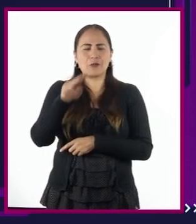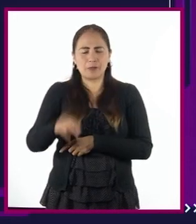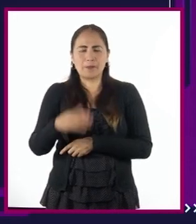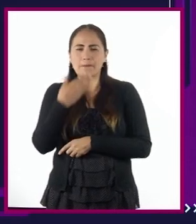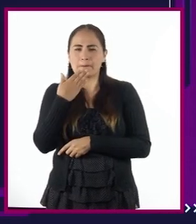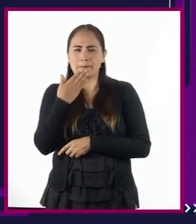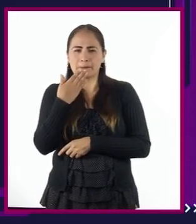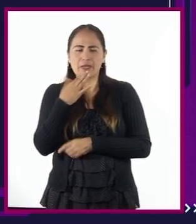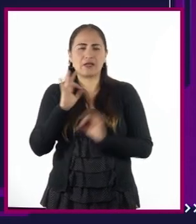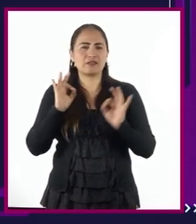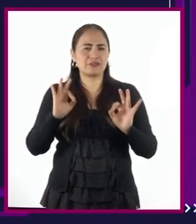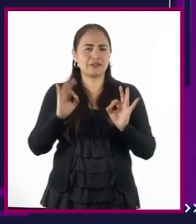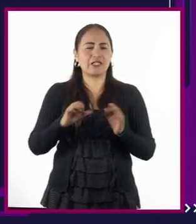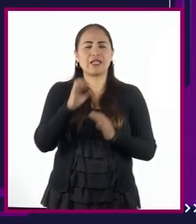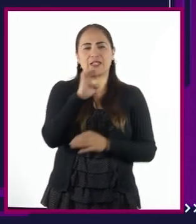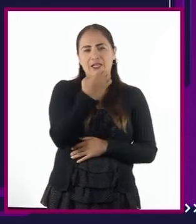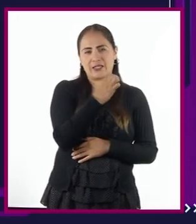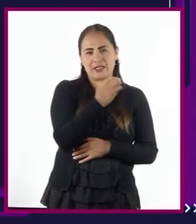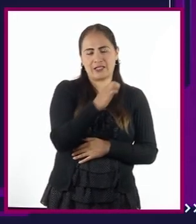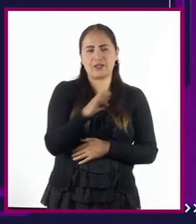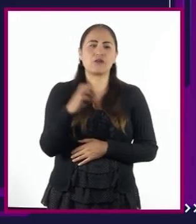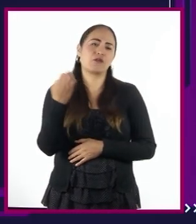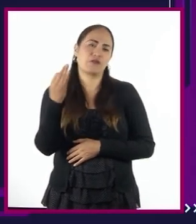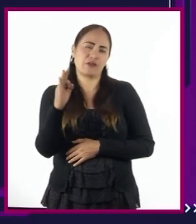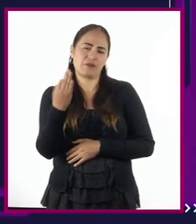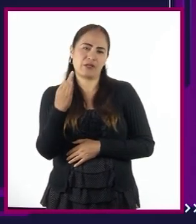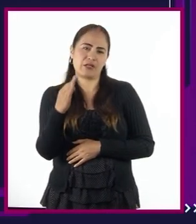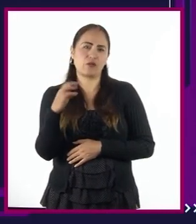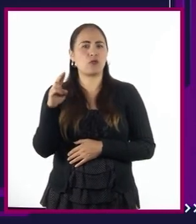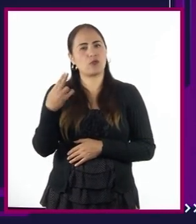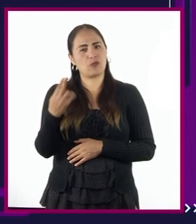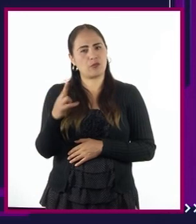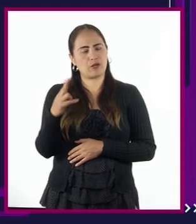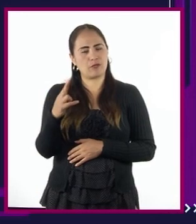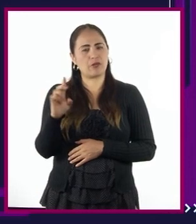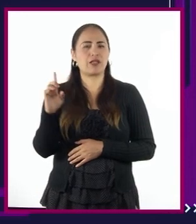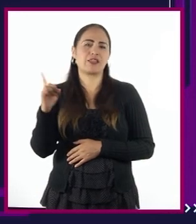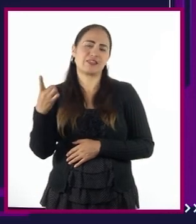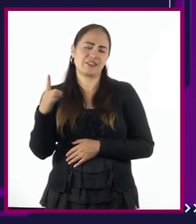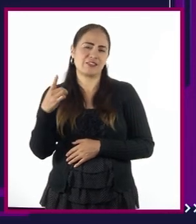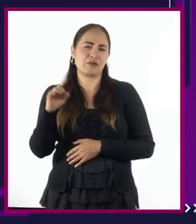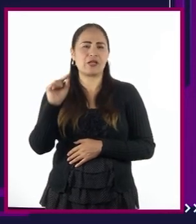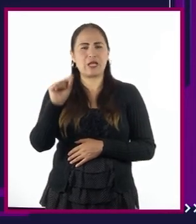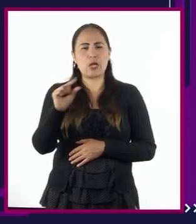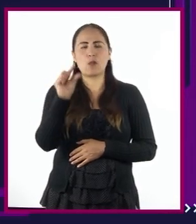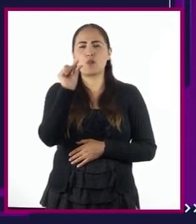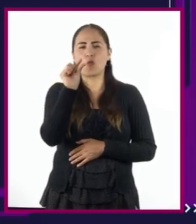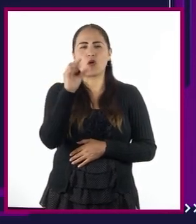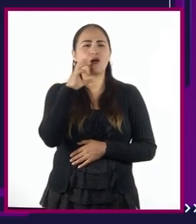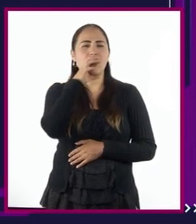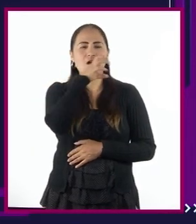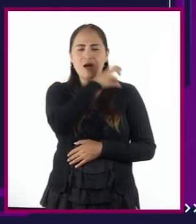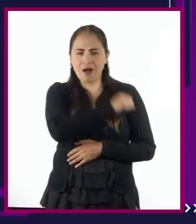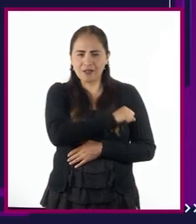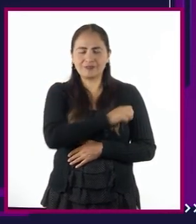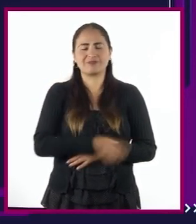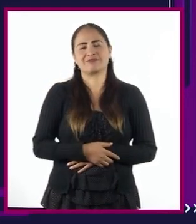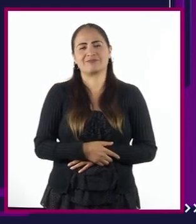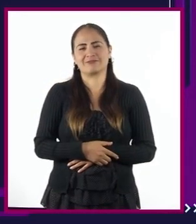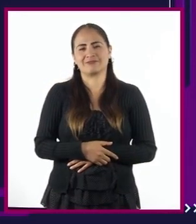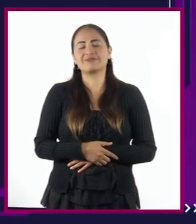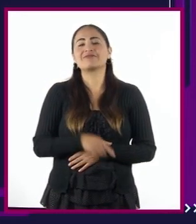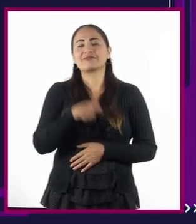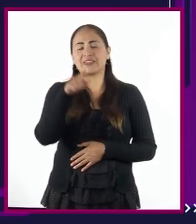fueron en los meses de enero, febrero, noviembre y diciembre. Asimismo, deja ver que